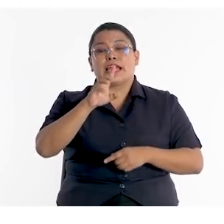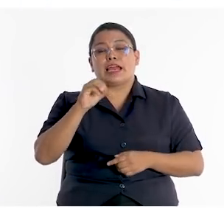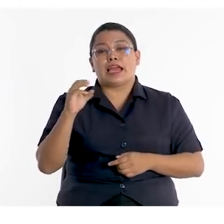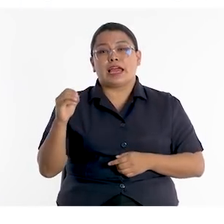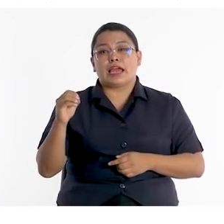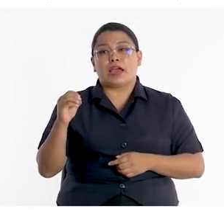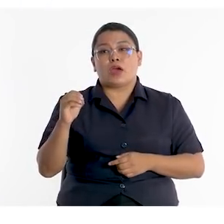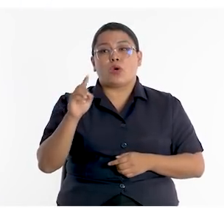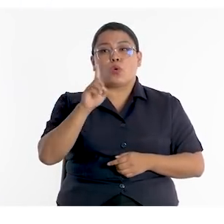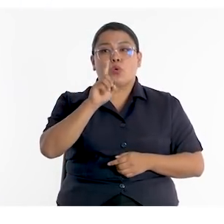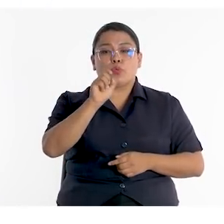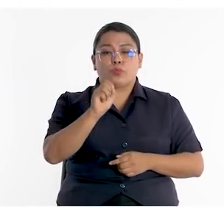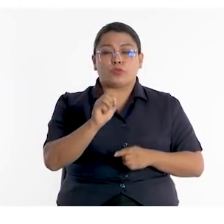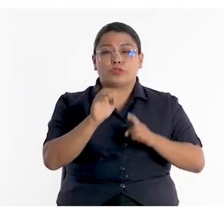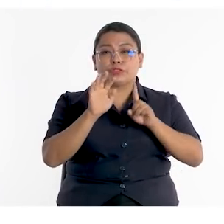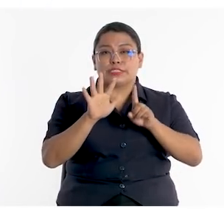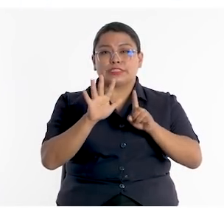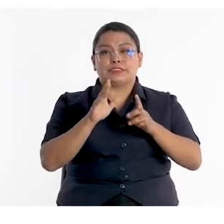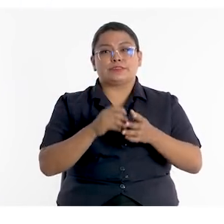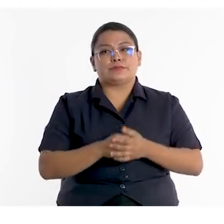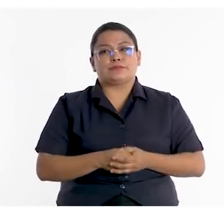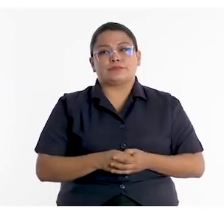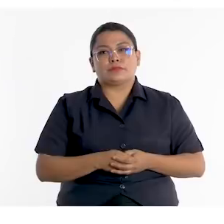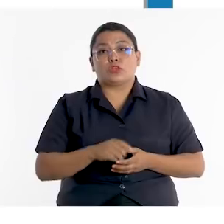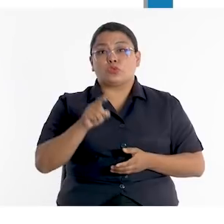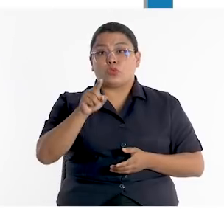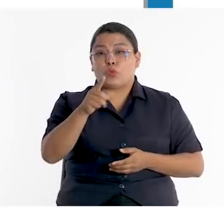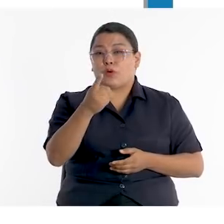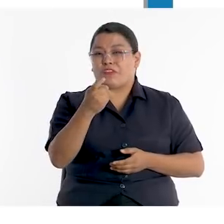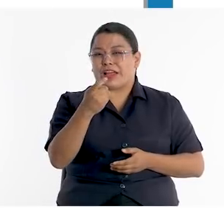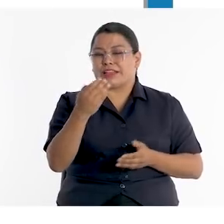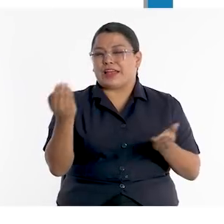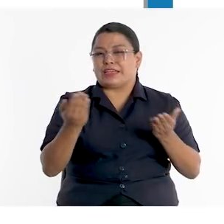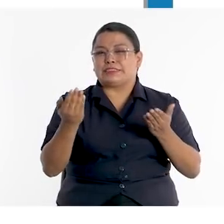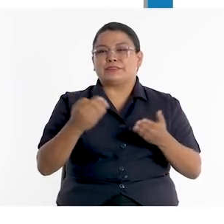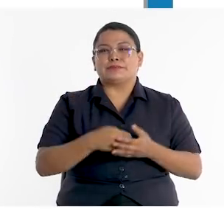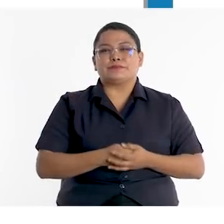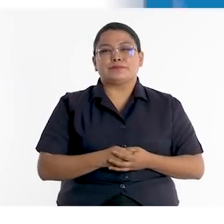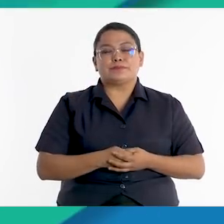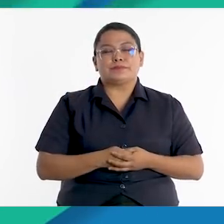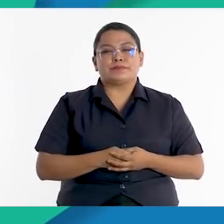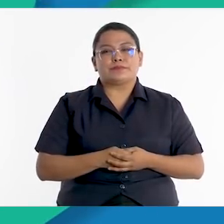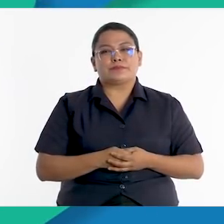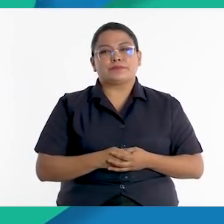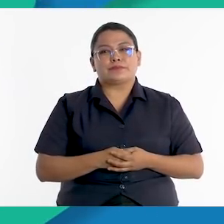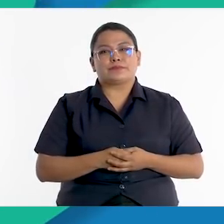100, se tiene 1.6. Calcula tú los siguientes.